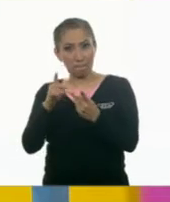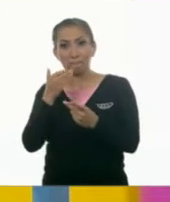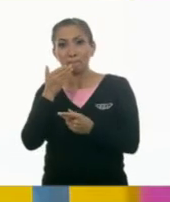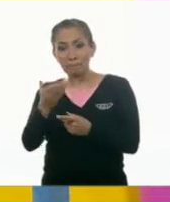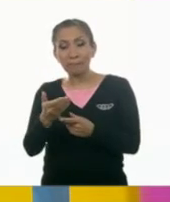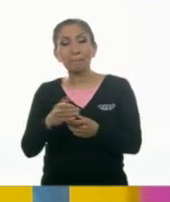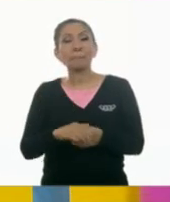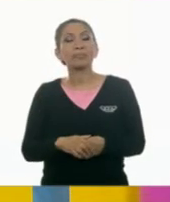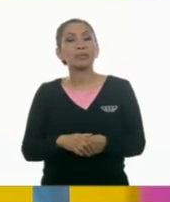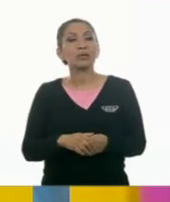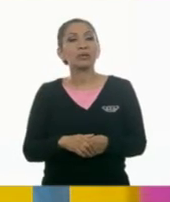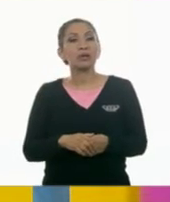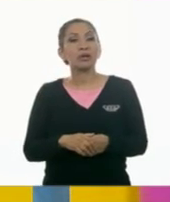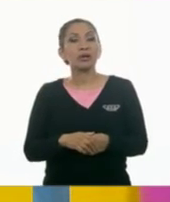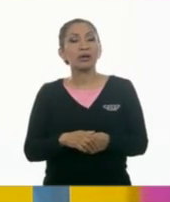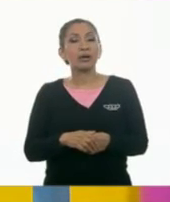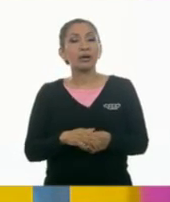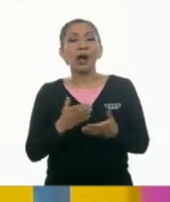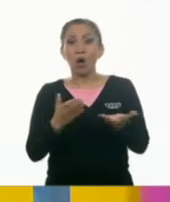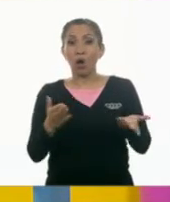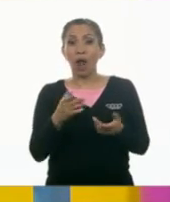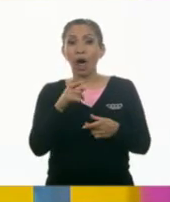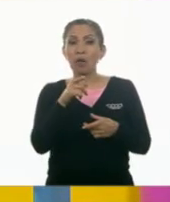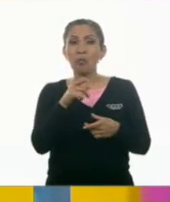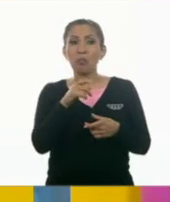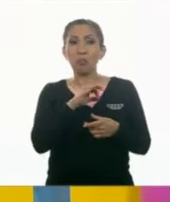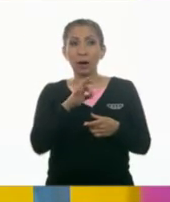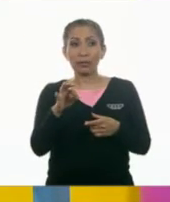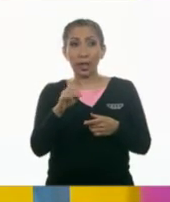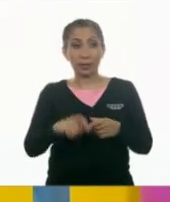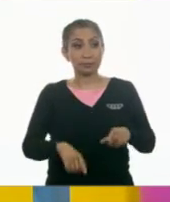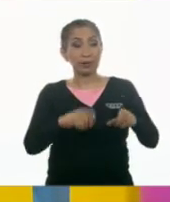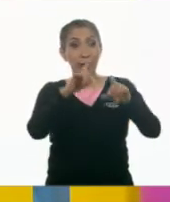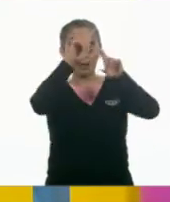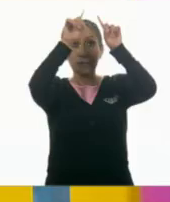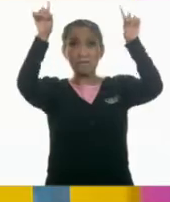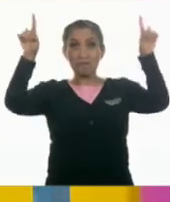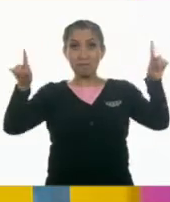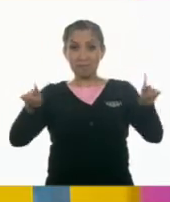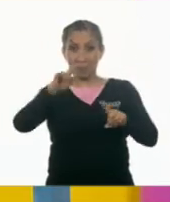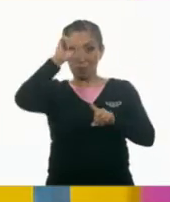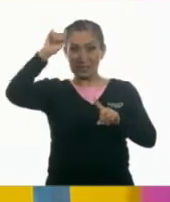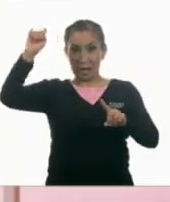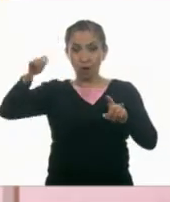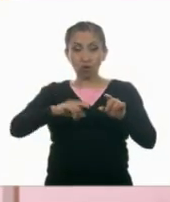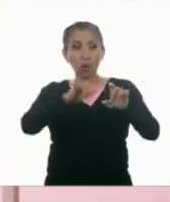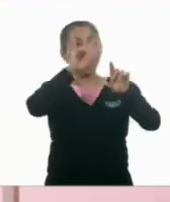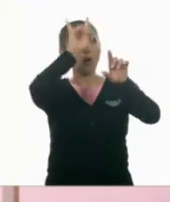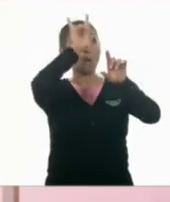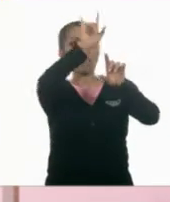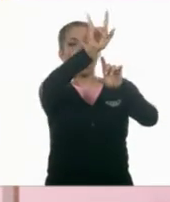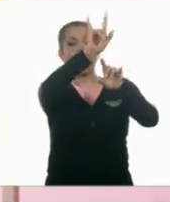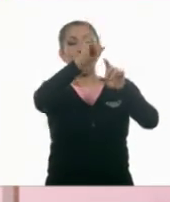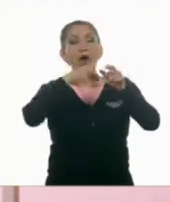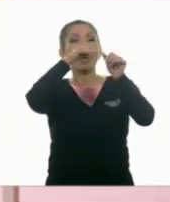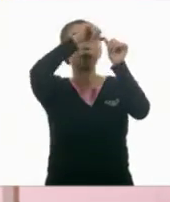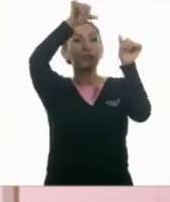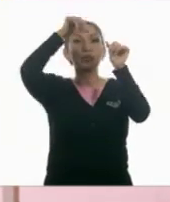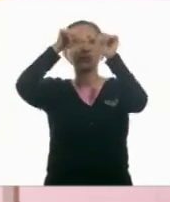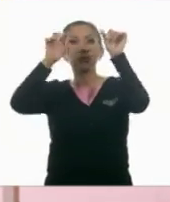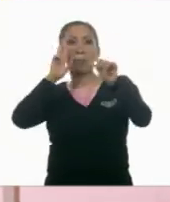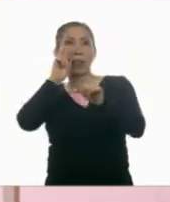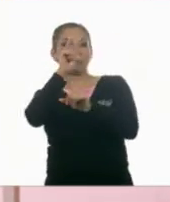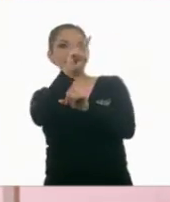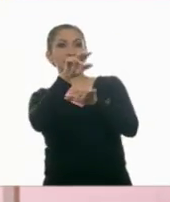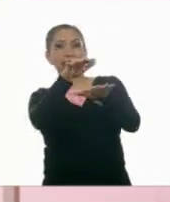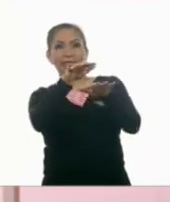bien. Ahora, si te parece, puedes llevarla al pizarrón y pegarla para que todas y todos la podamos ver. ¿Te